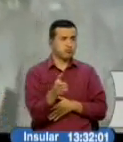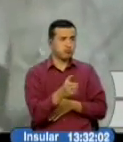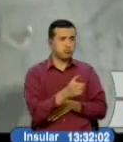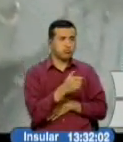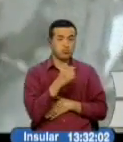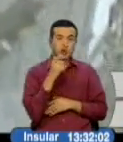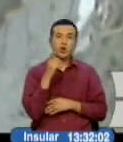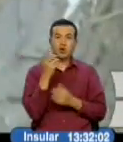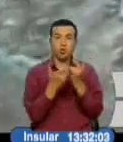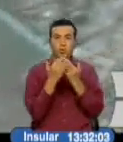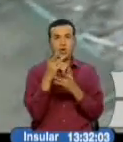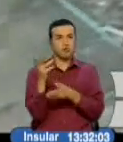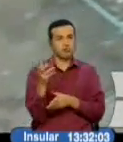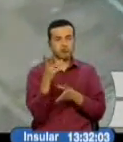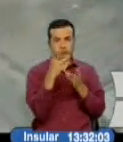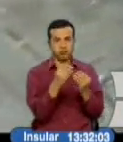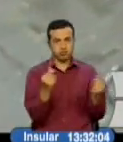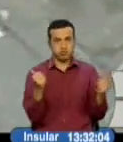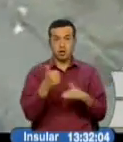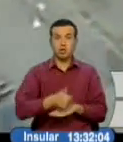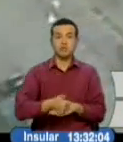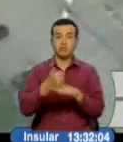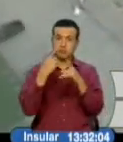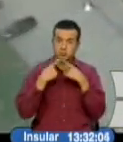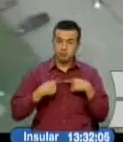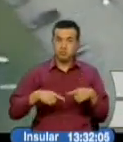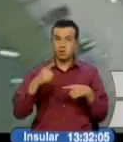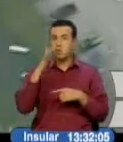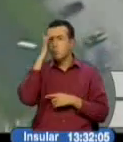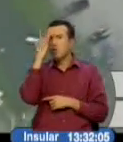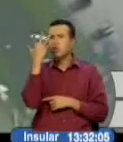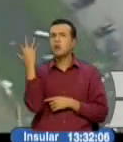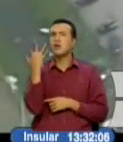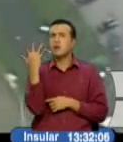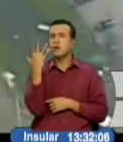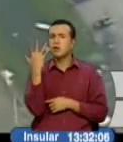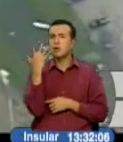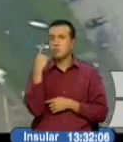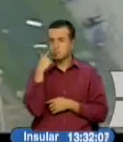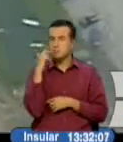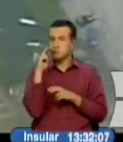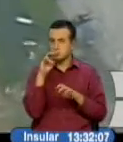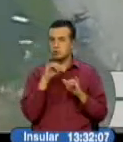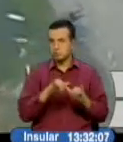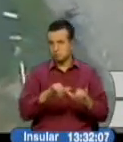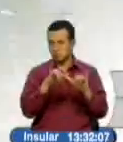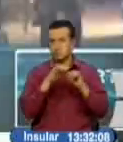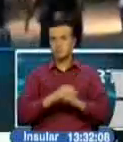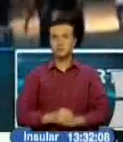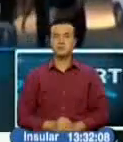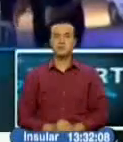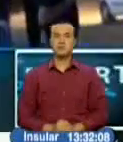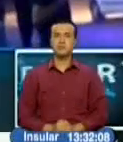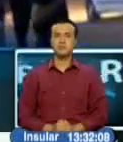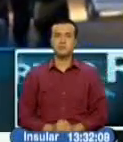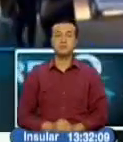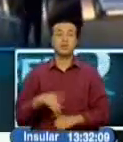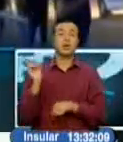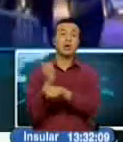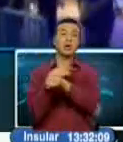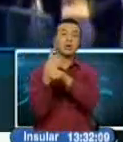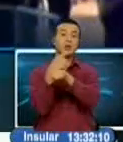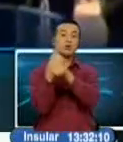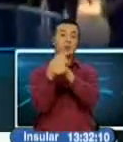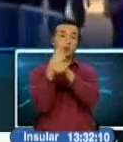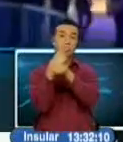lograron controlar el fuego. Las autoridades indicaron que las causas del hecho están bajo investigación. Un helicóptero